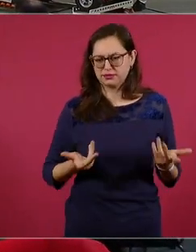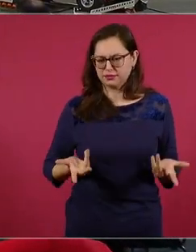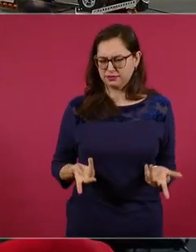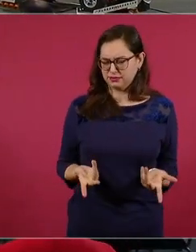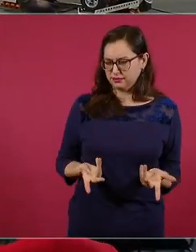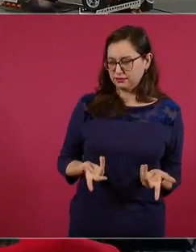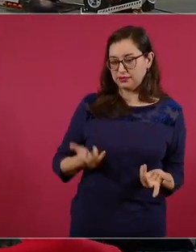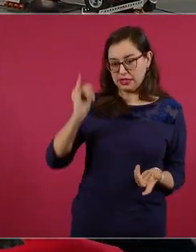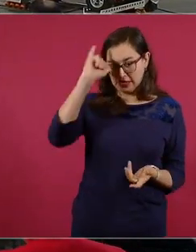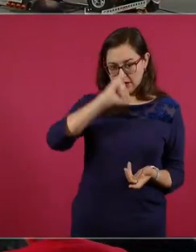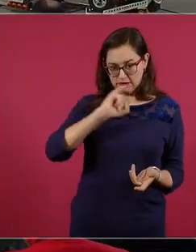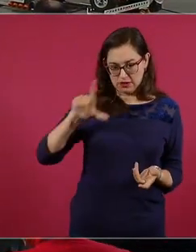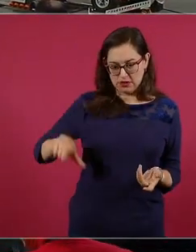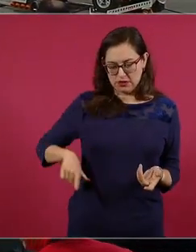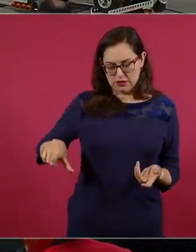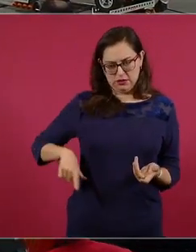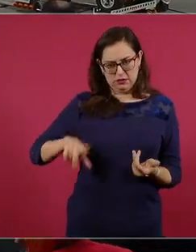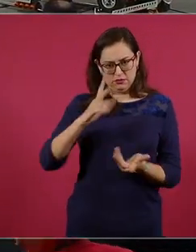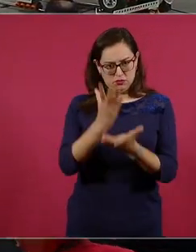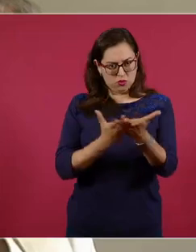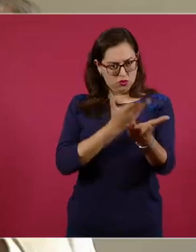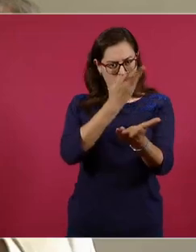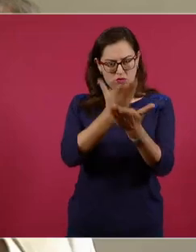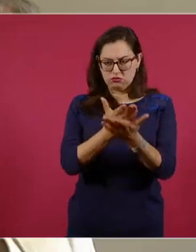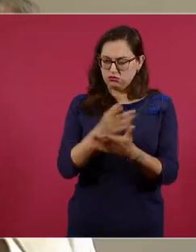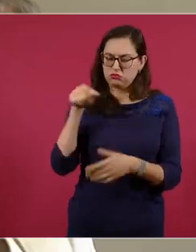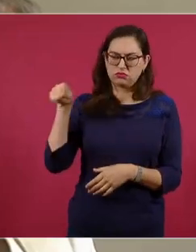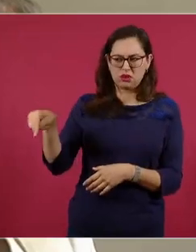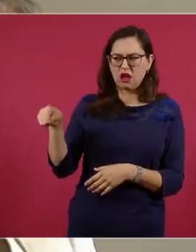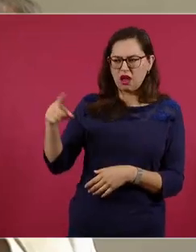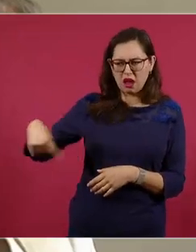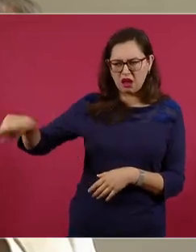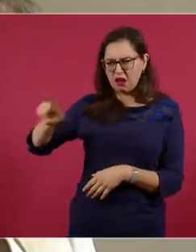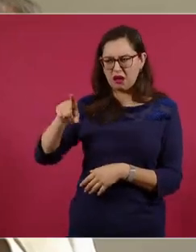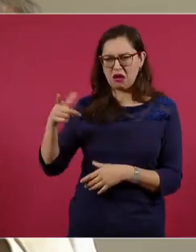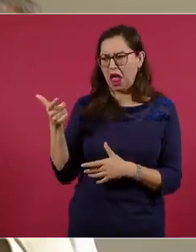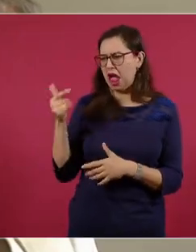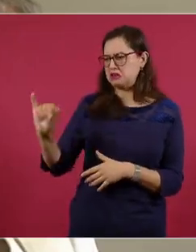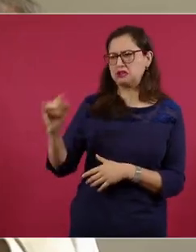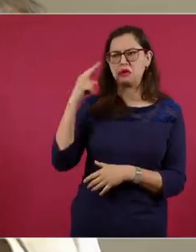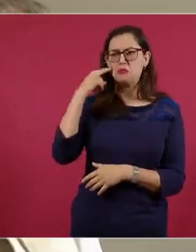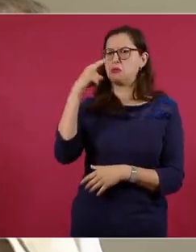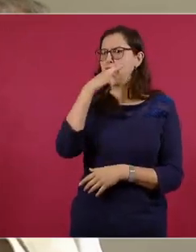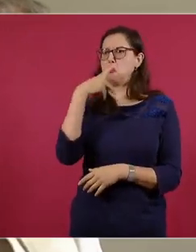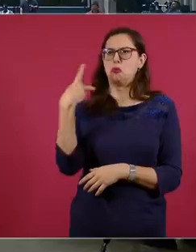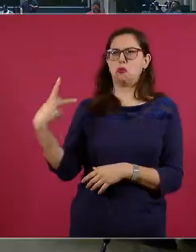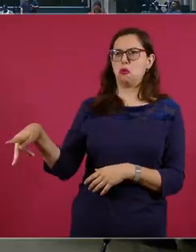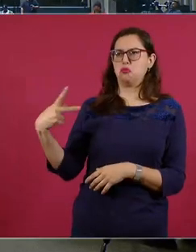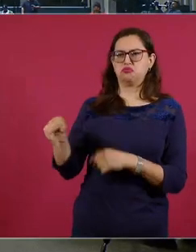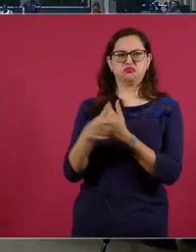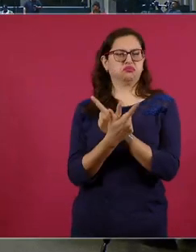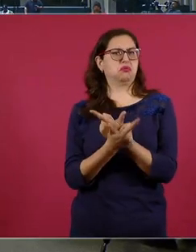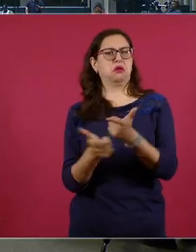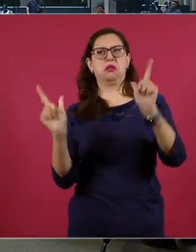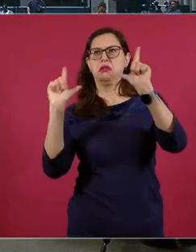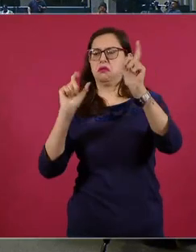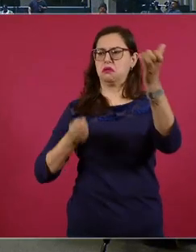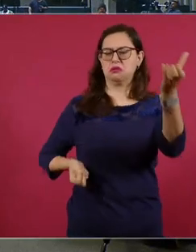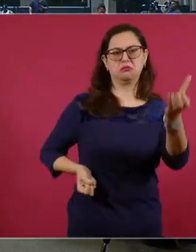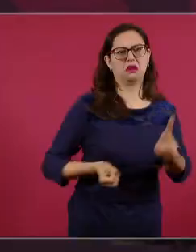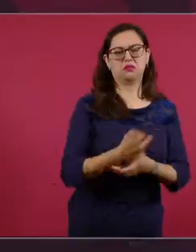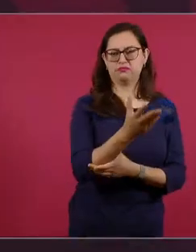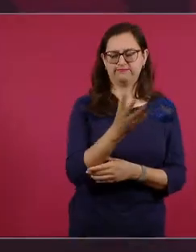presenta pues esta iniciativa para modificar esta situación. ¿Qué opinión le merece, presidente? Pues todo lo que